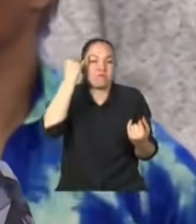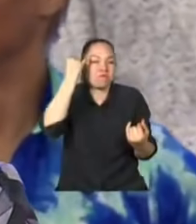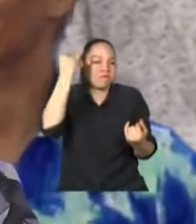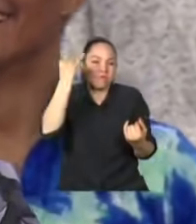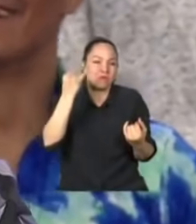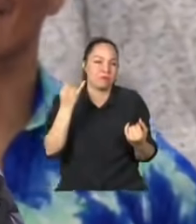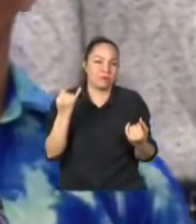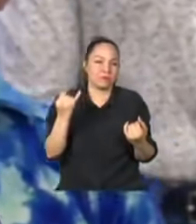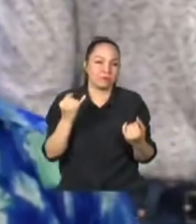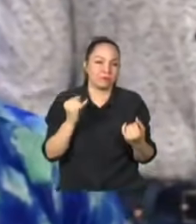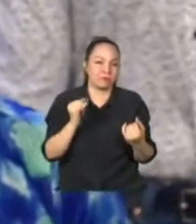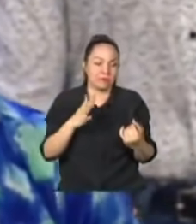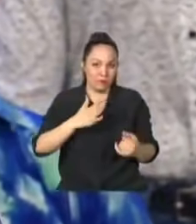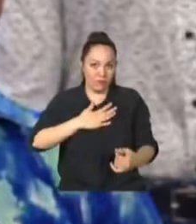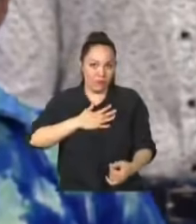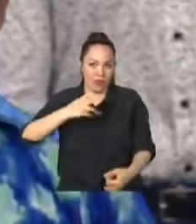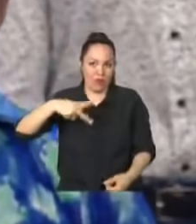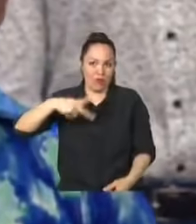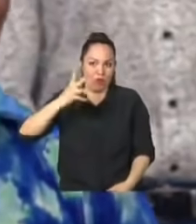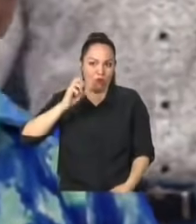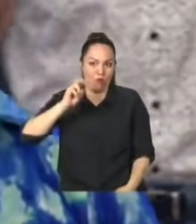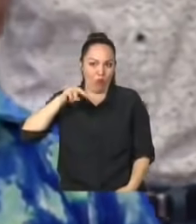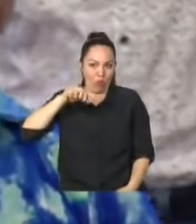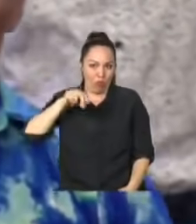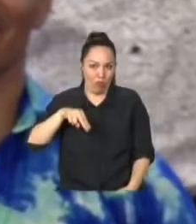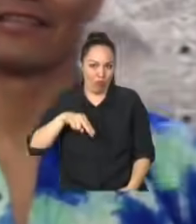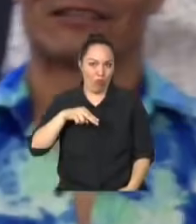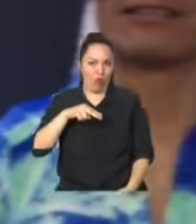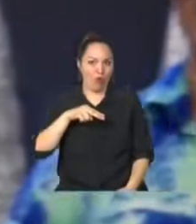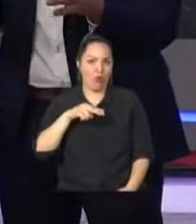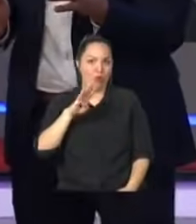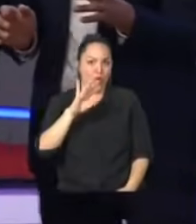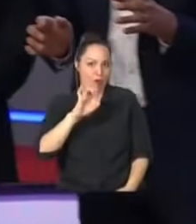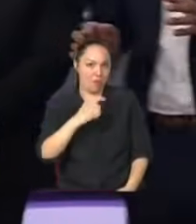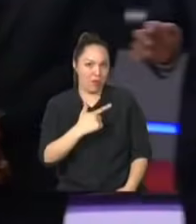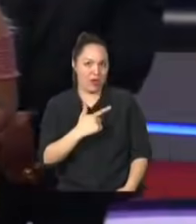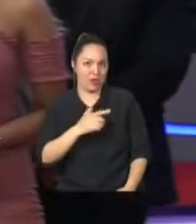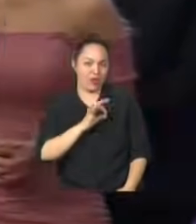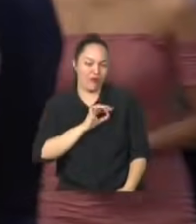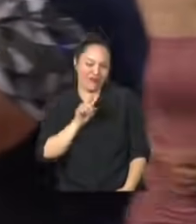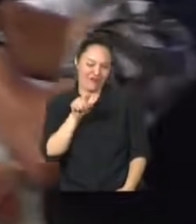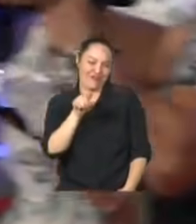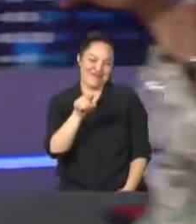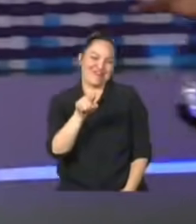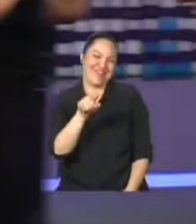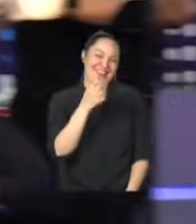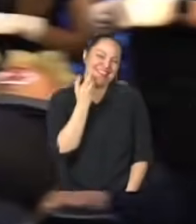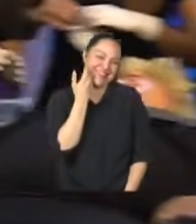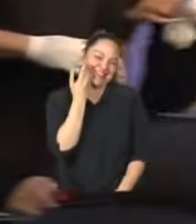Metiéndome en mi personaje como Conan Big, no como Eugenio Torres, con ustedes.